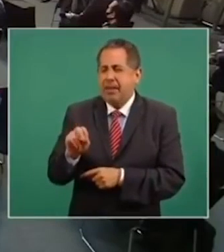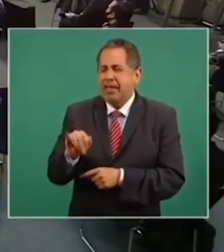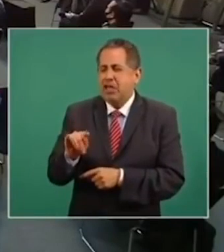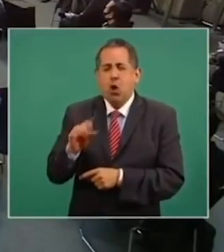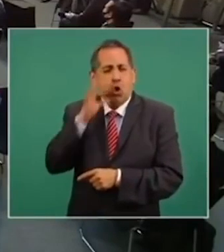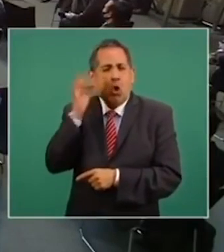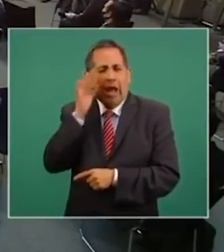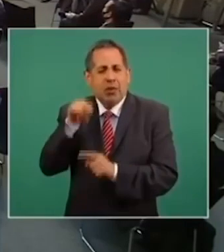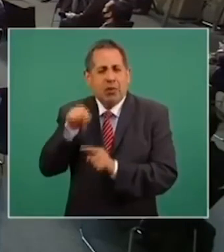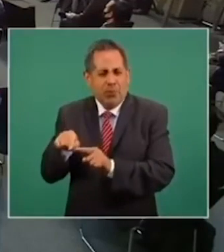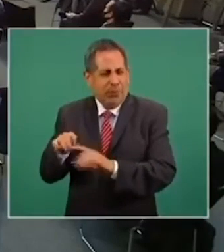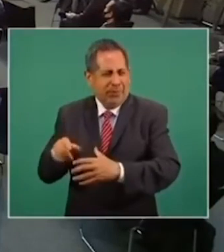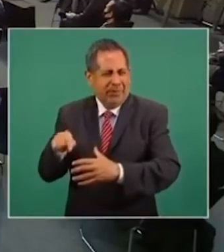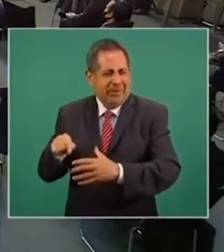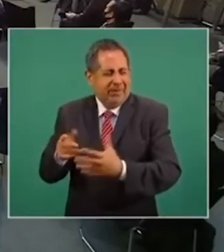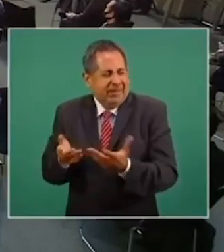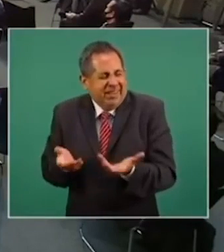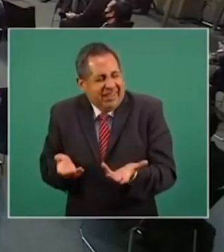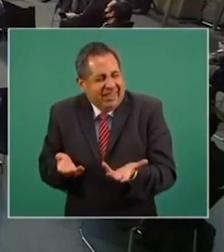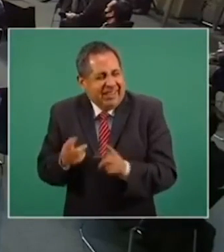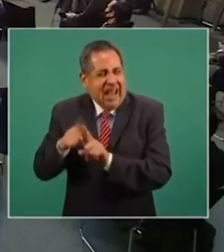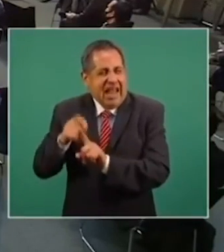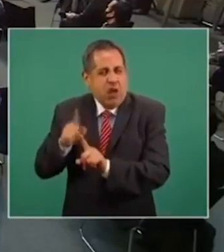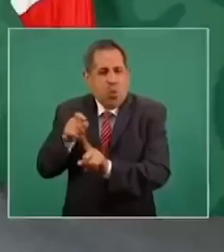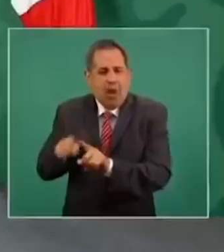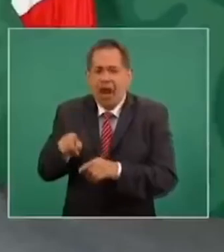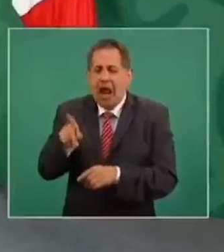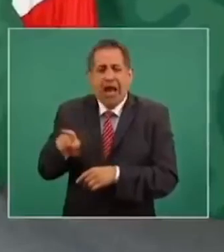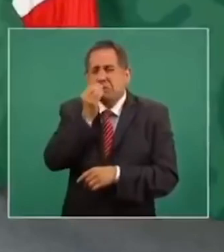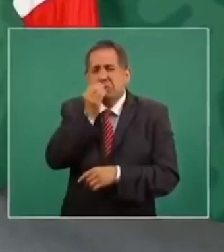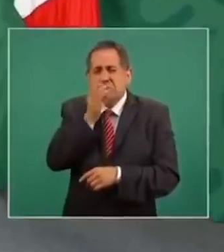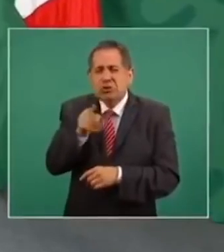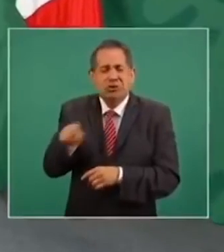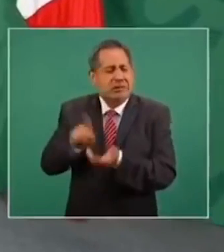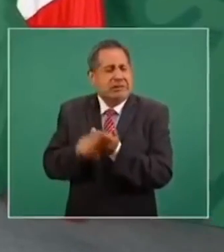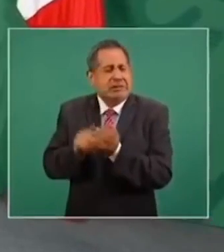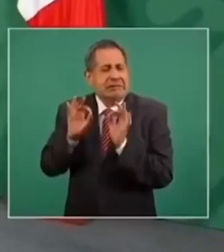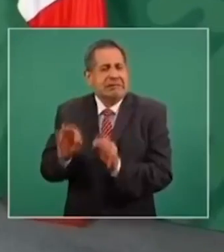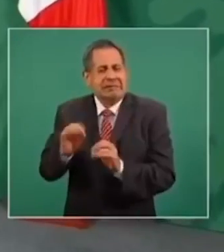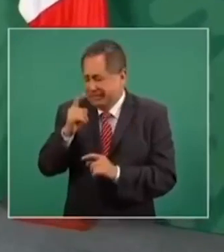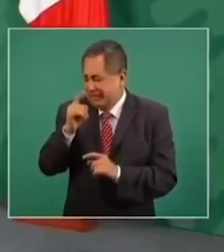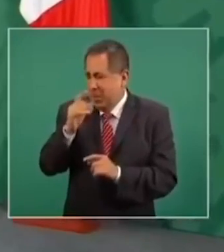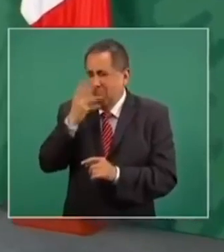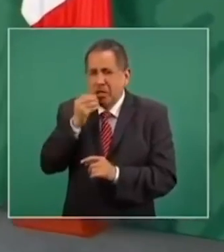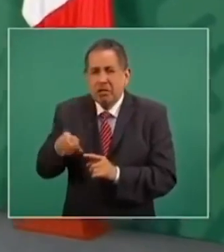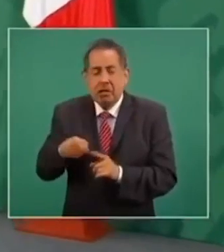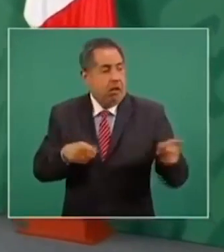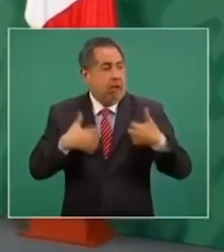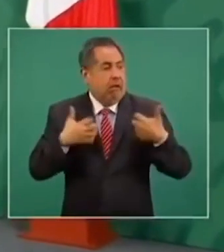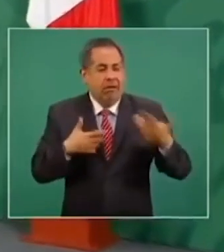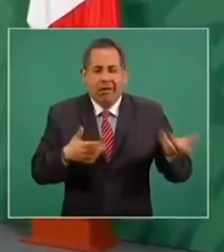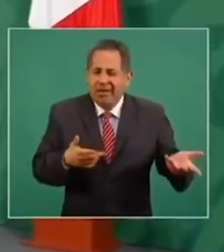donde no se cansa de dejar en evidencia su interés de desinformar a los medios con frases como yo tengo otros datos